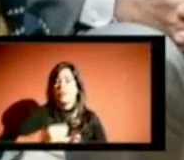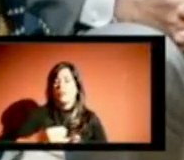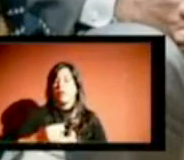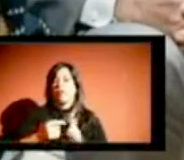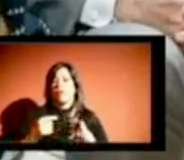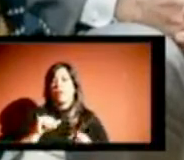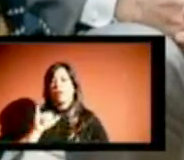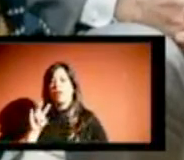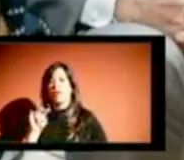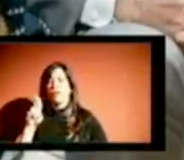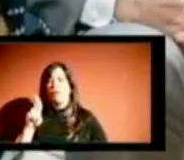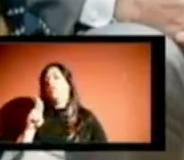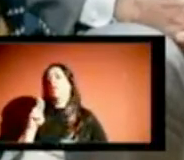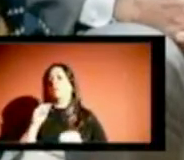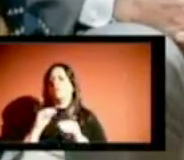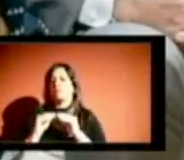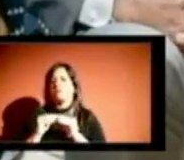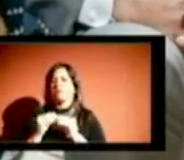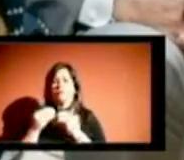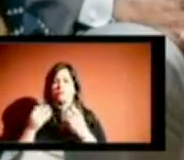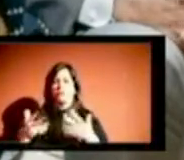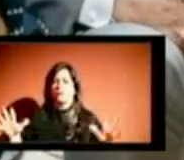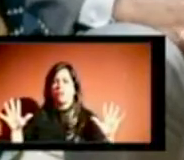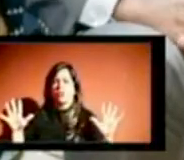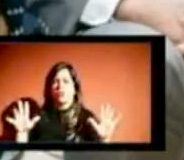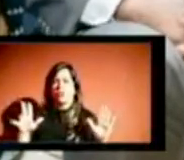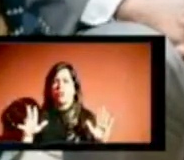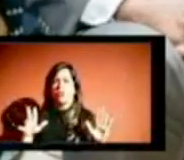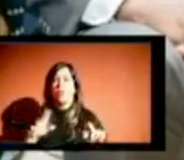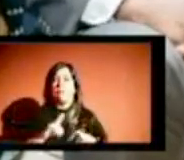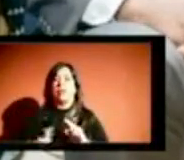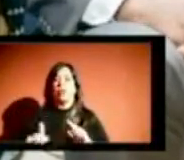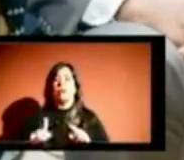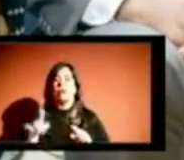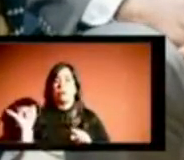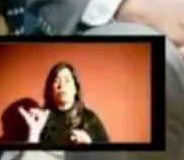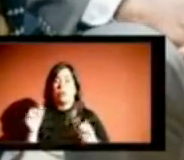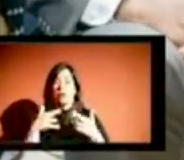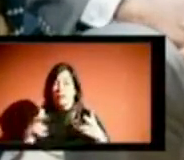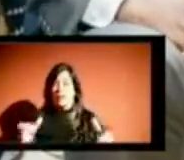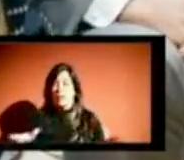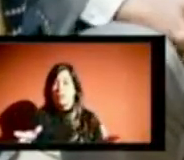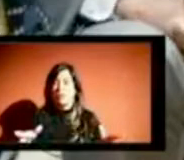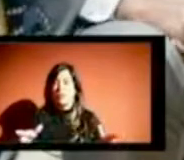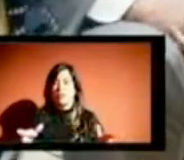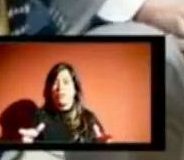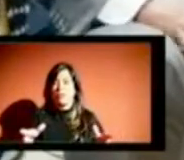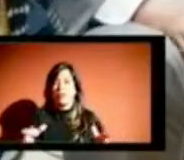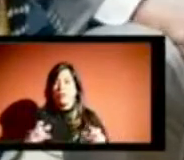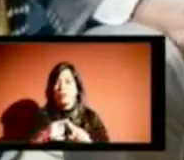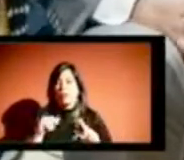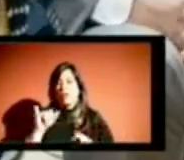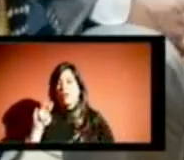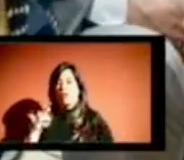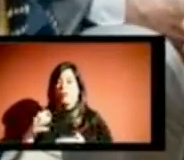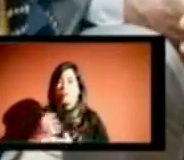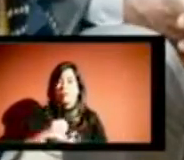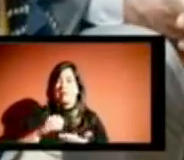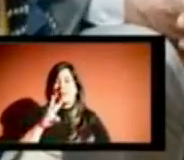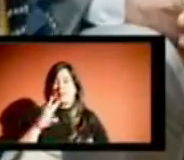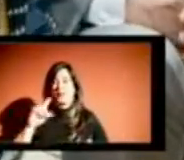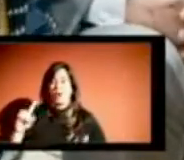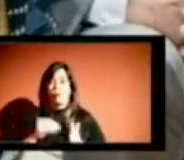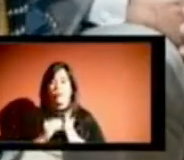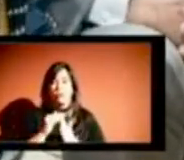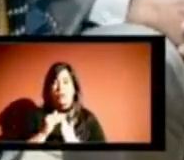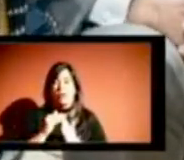IBU, pues se había repagado solo. O incluso podemos argumentar prepagado. A nivel de IBU habíamos recaudado 61